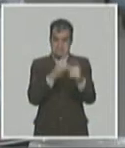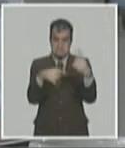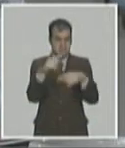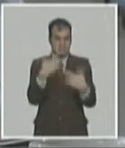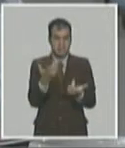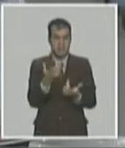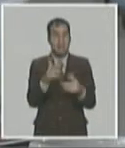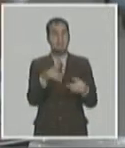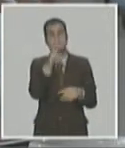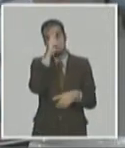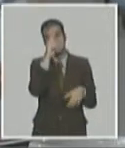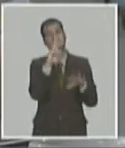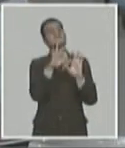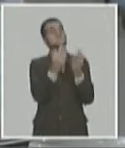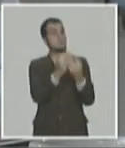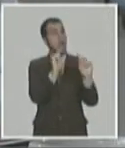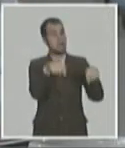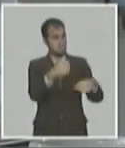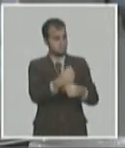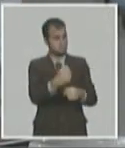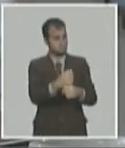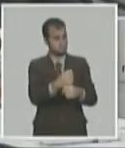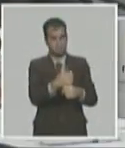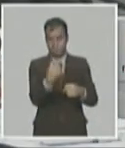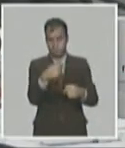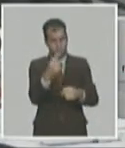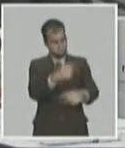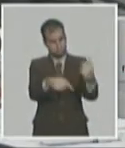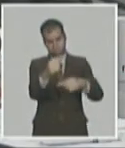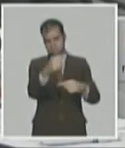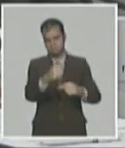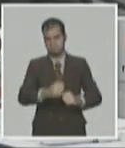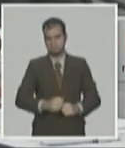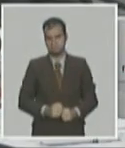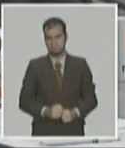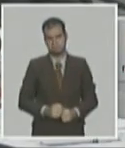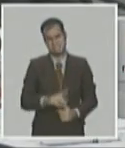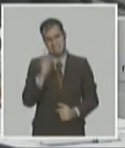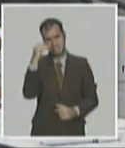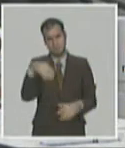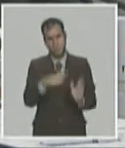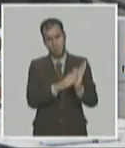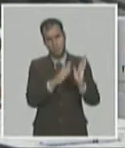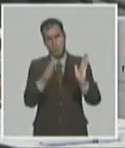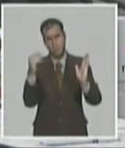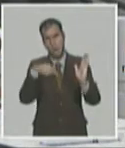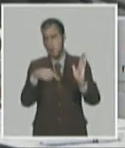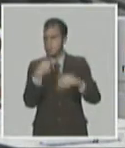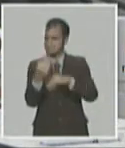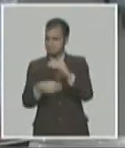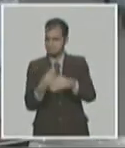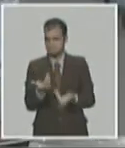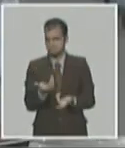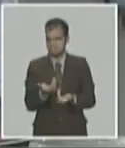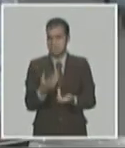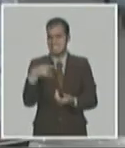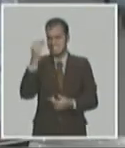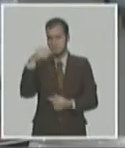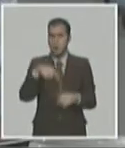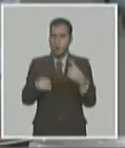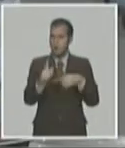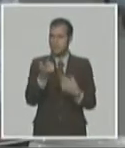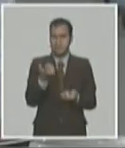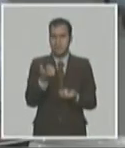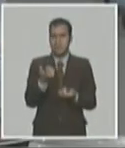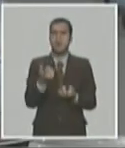no era lo más conveniente en aquel entonces. La vida ha ido modificando todo eso y hoy tenemos especialistas de medicina